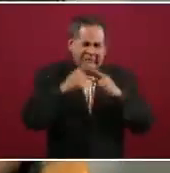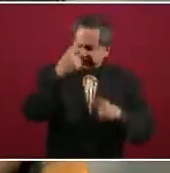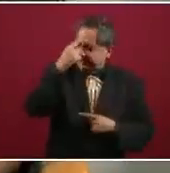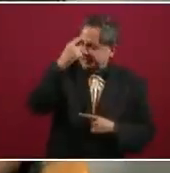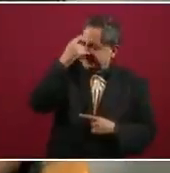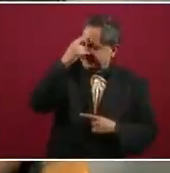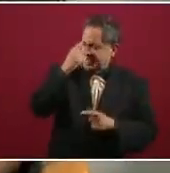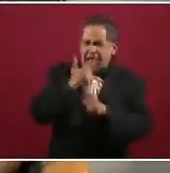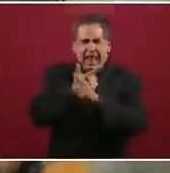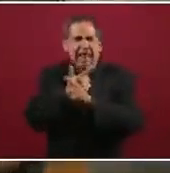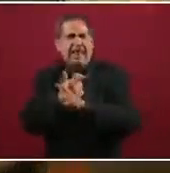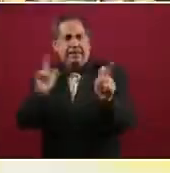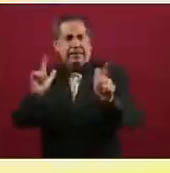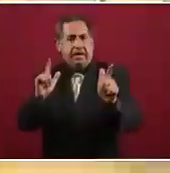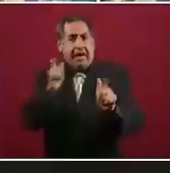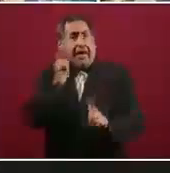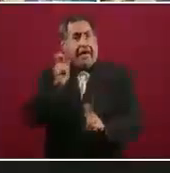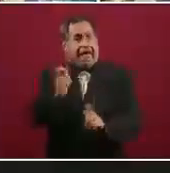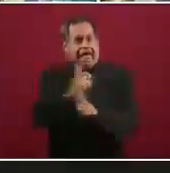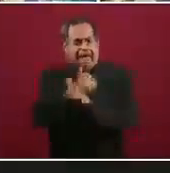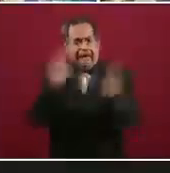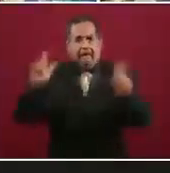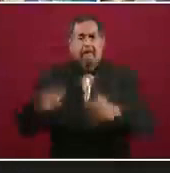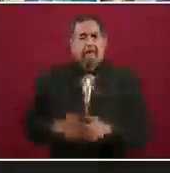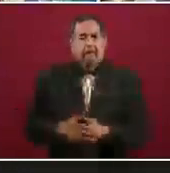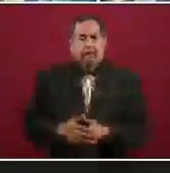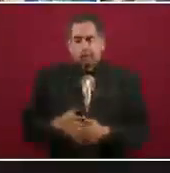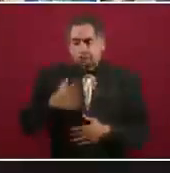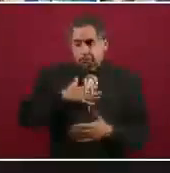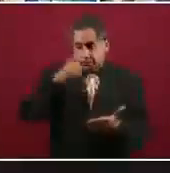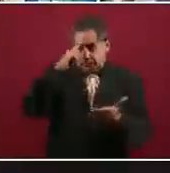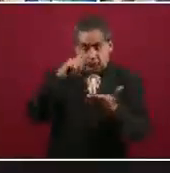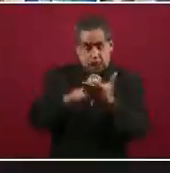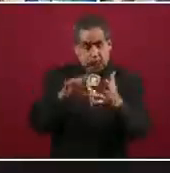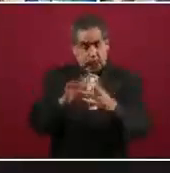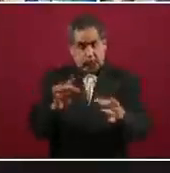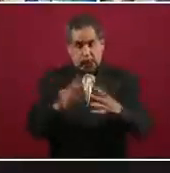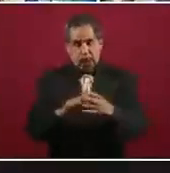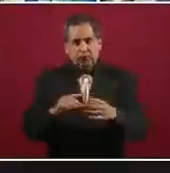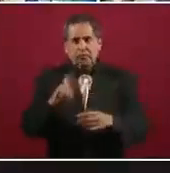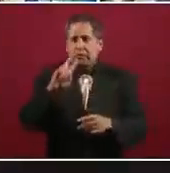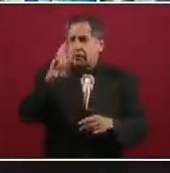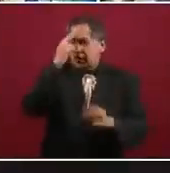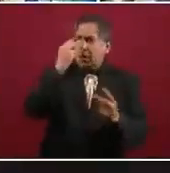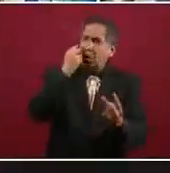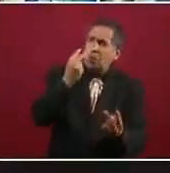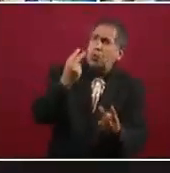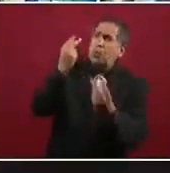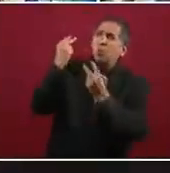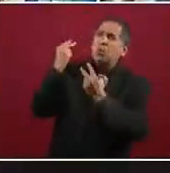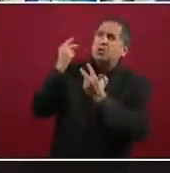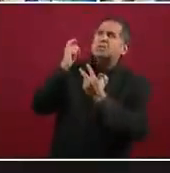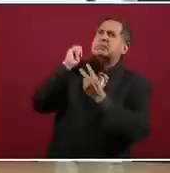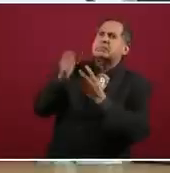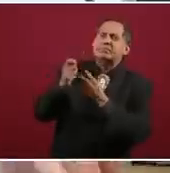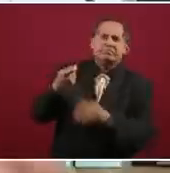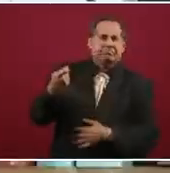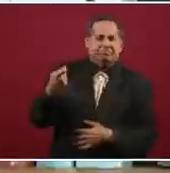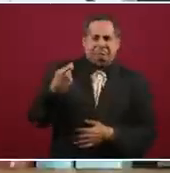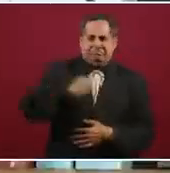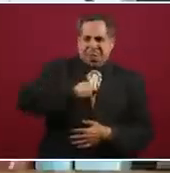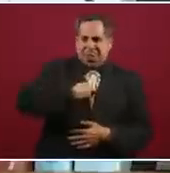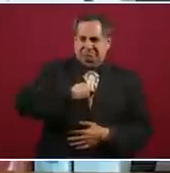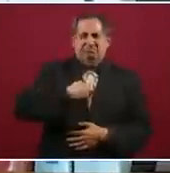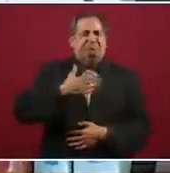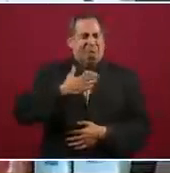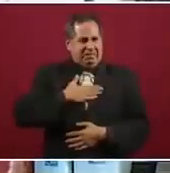La libertad es la palabra. Yo creo que la clave de hoy mirar hacia atrás y ver la independencia es una clave de identidad. De ahí